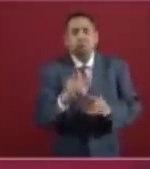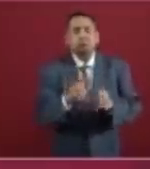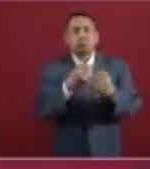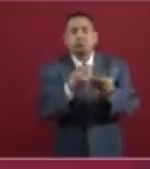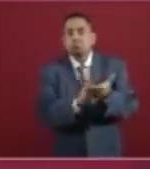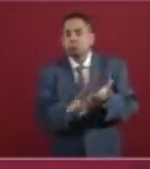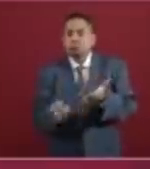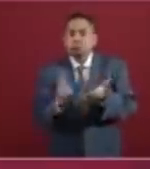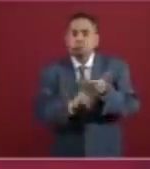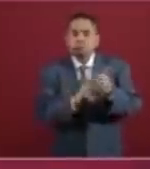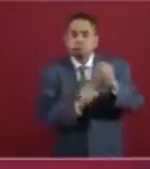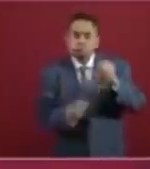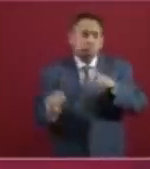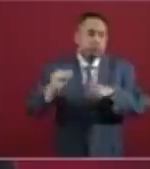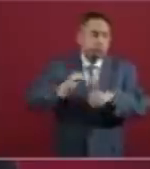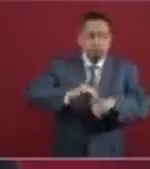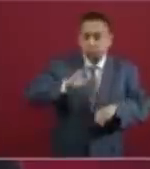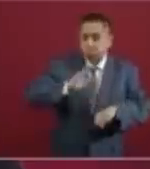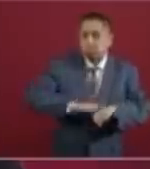doble